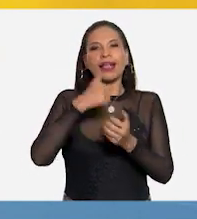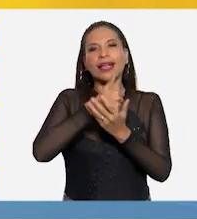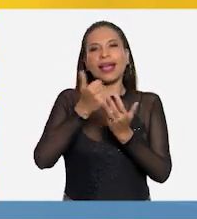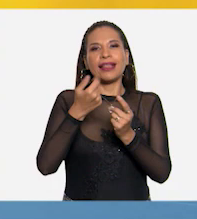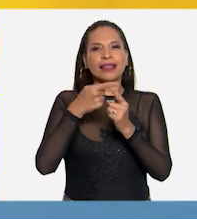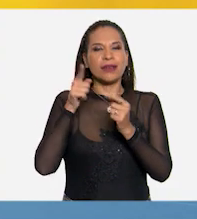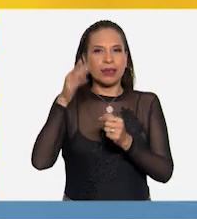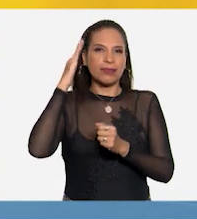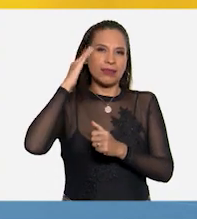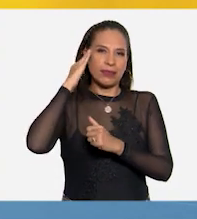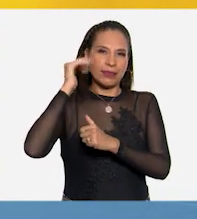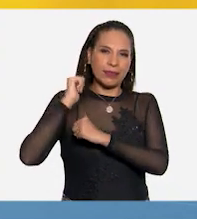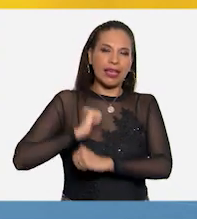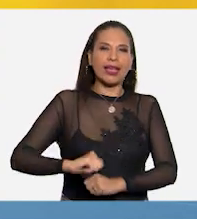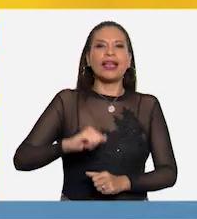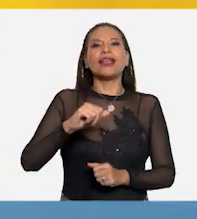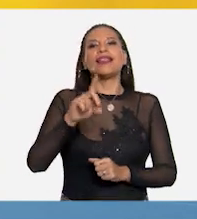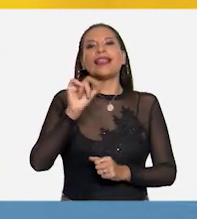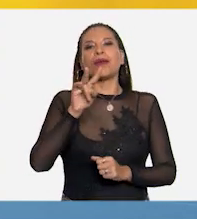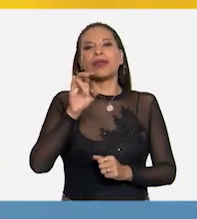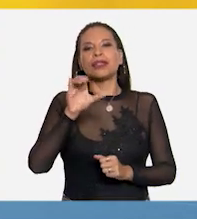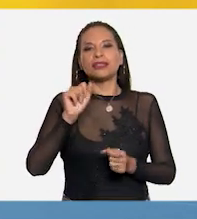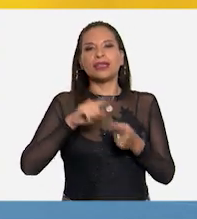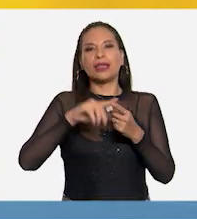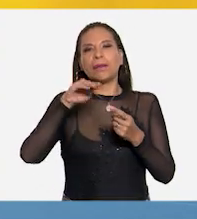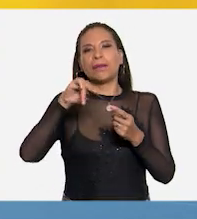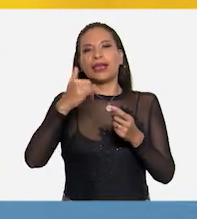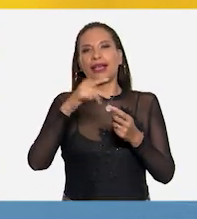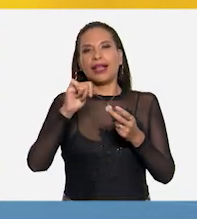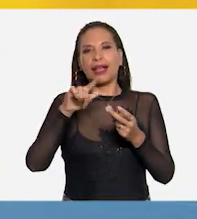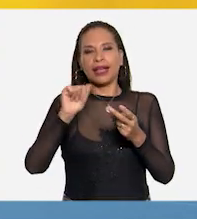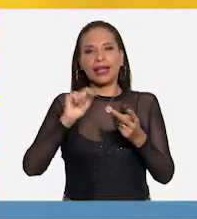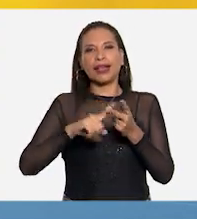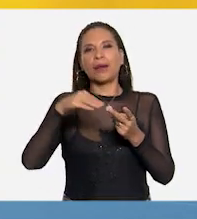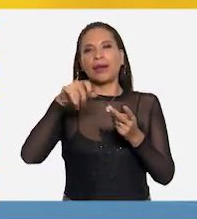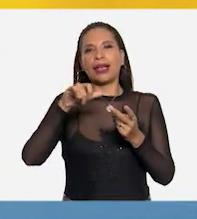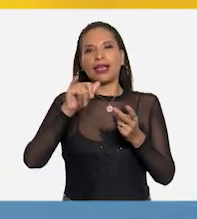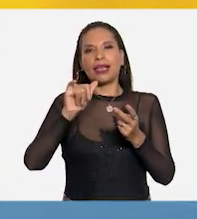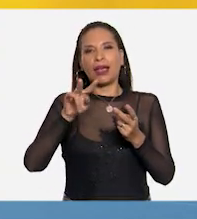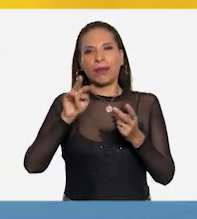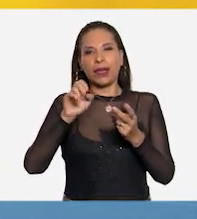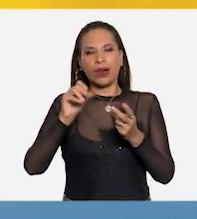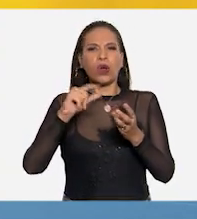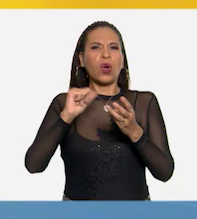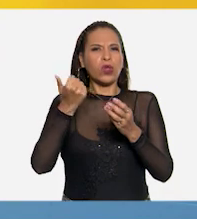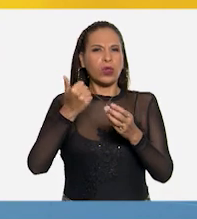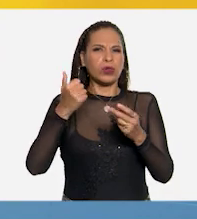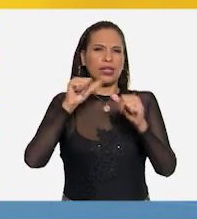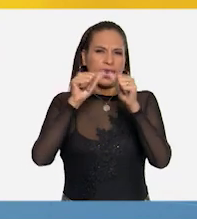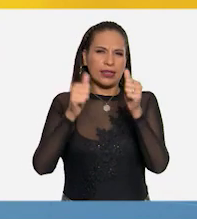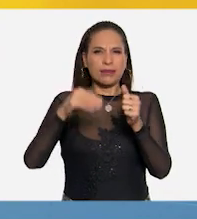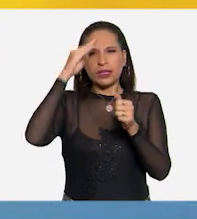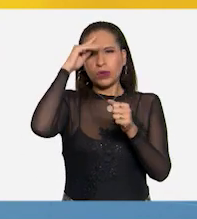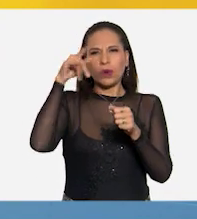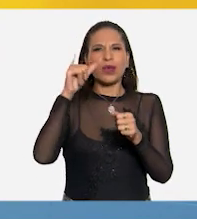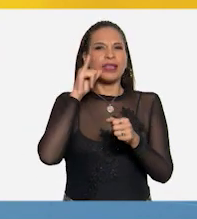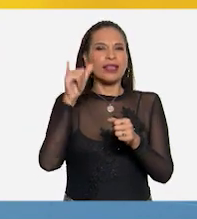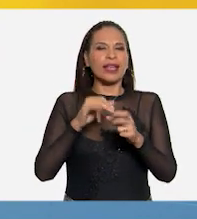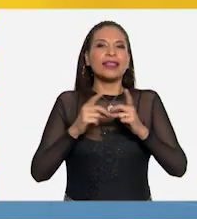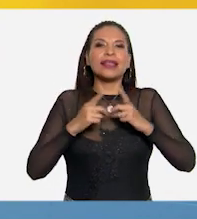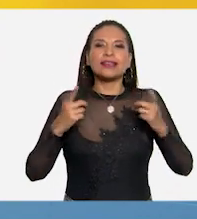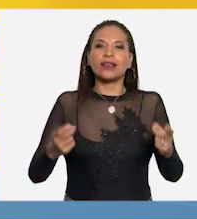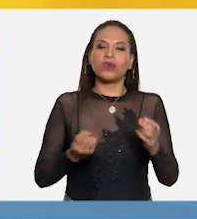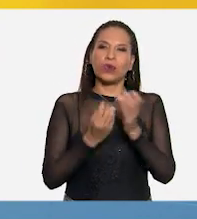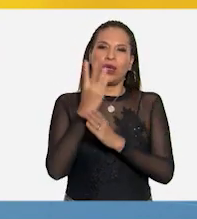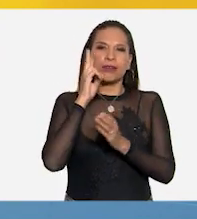encabezado por Leonardo da Vinci, Miguel Ángel, Nicolás Maquiavelo y otros artistas y pensadores italianos, quienes desarrollaron